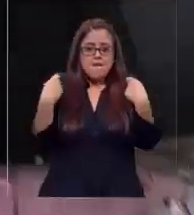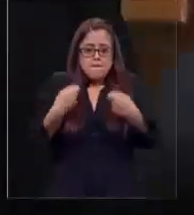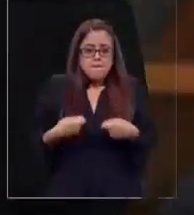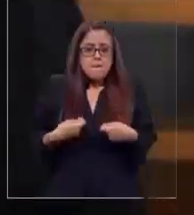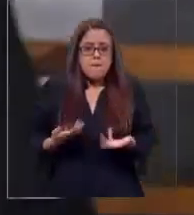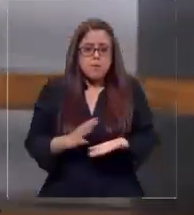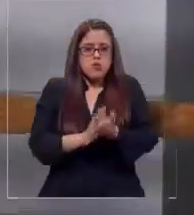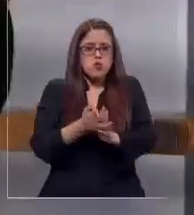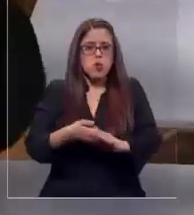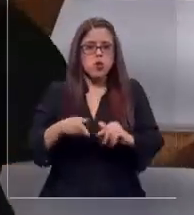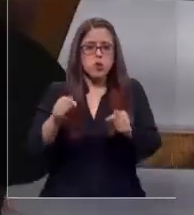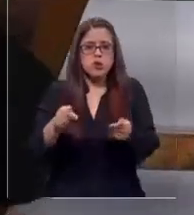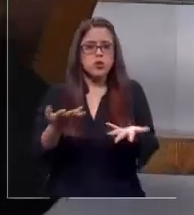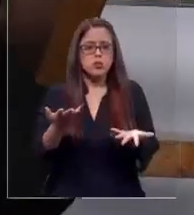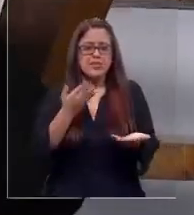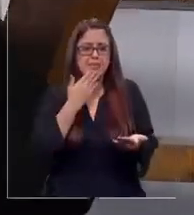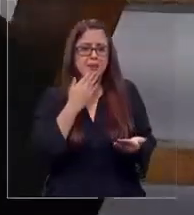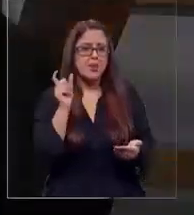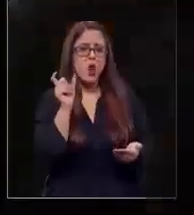y su uniforme.